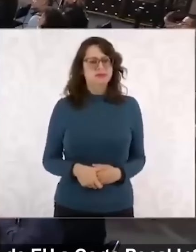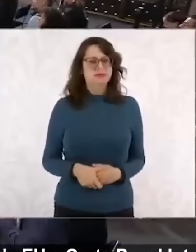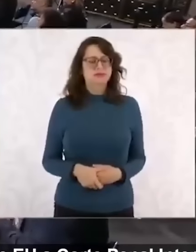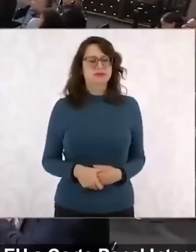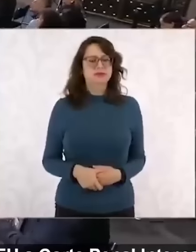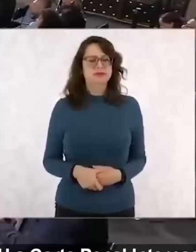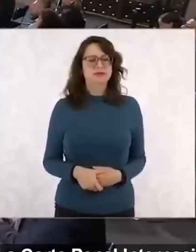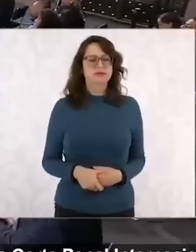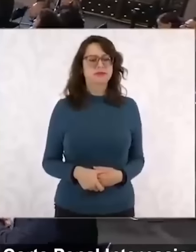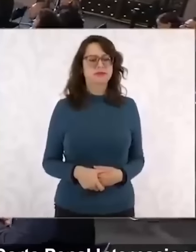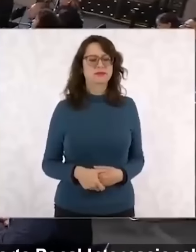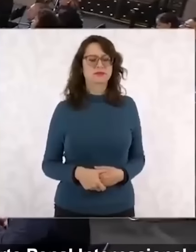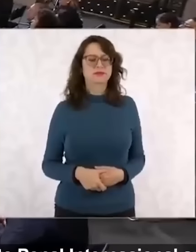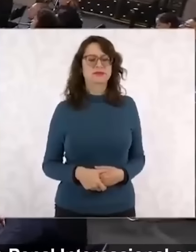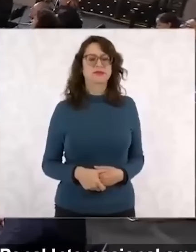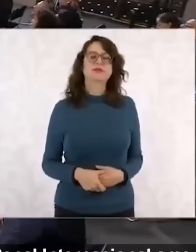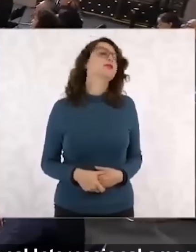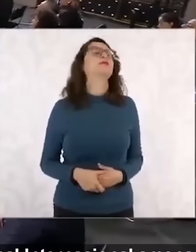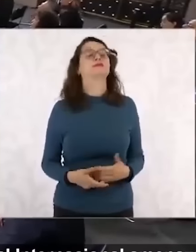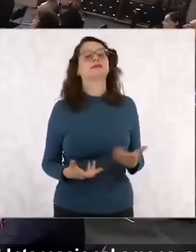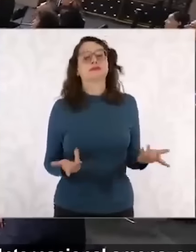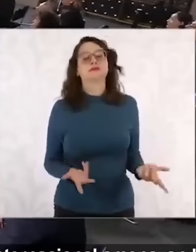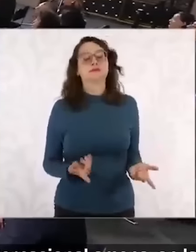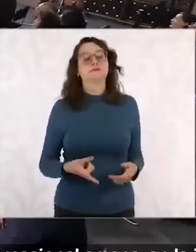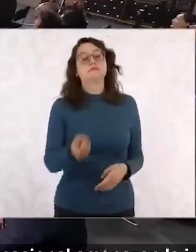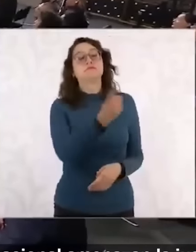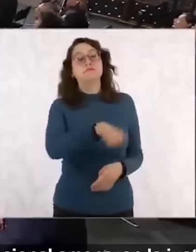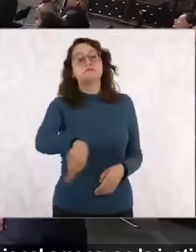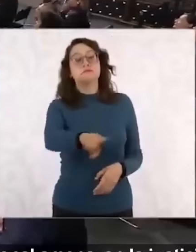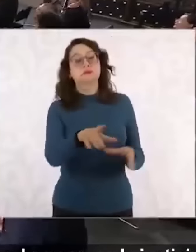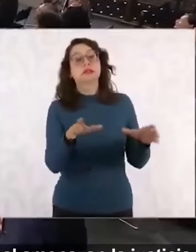Así como hay quien defiende